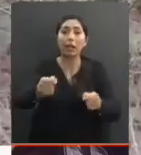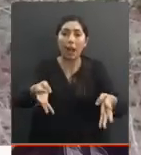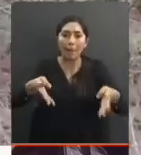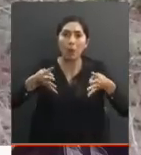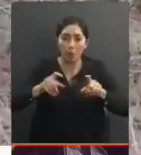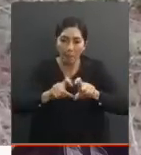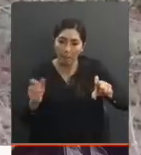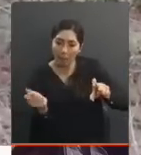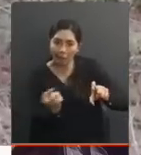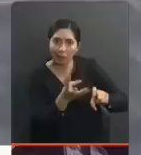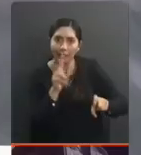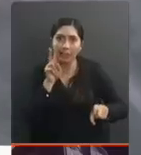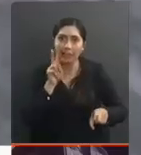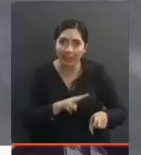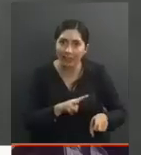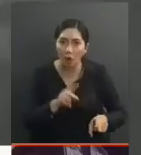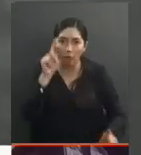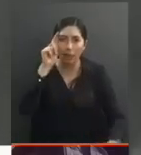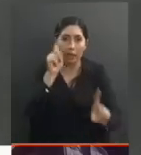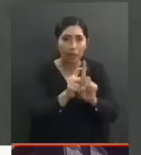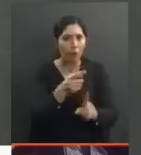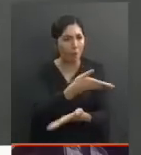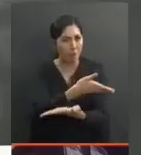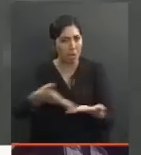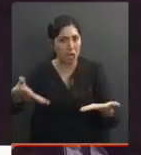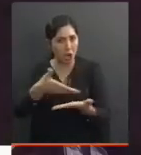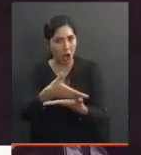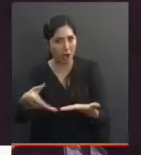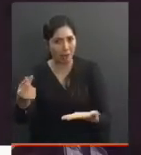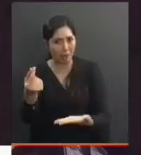millonario de este negocio?